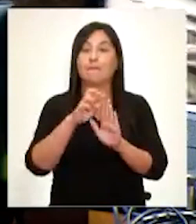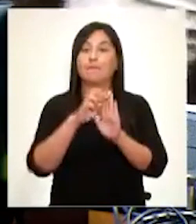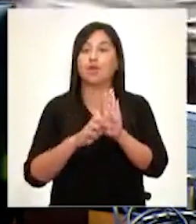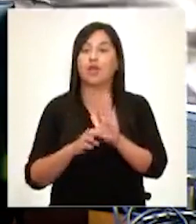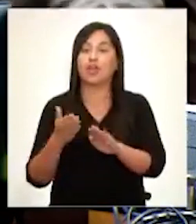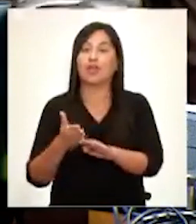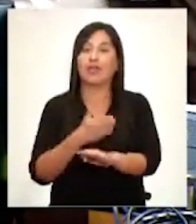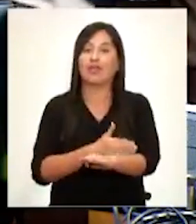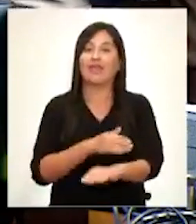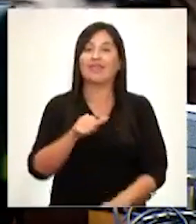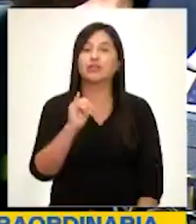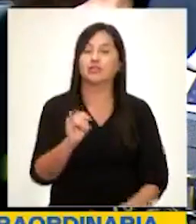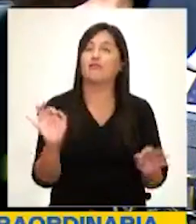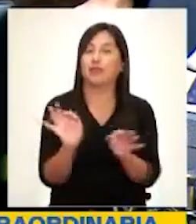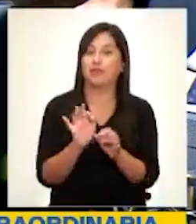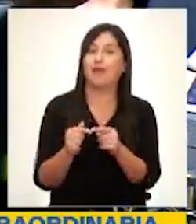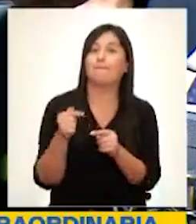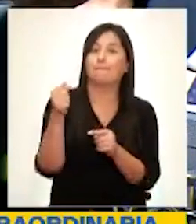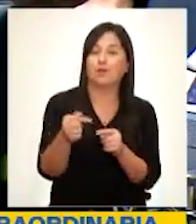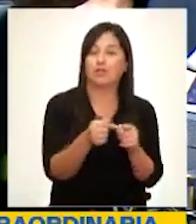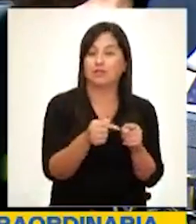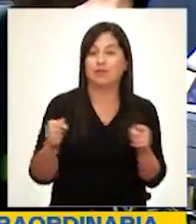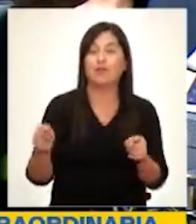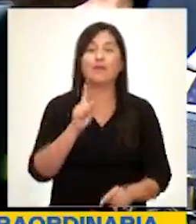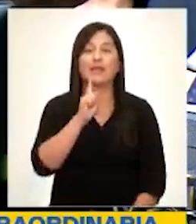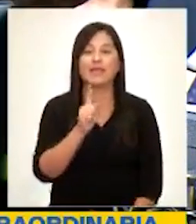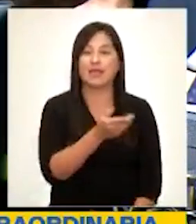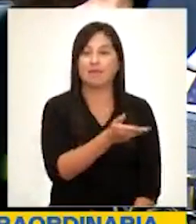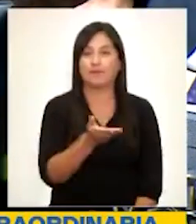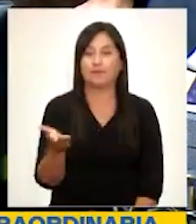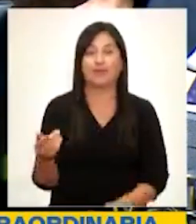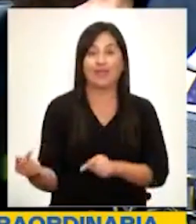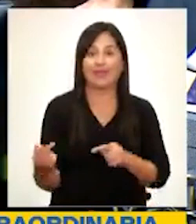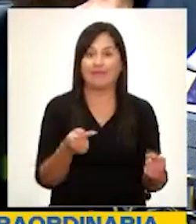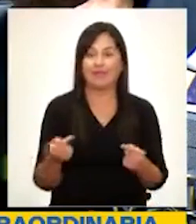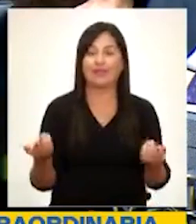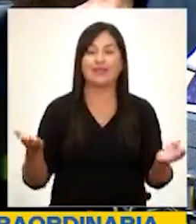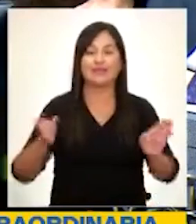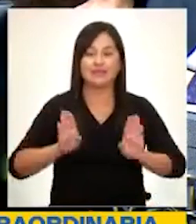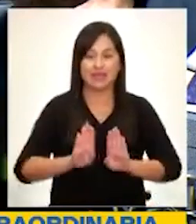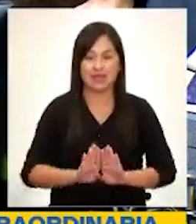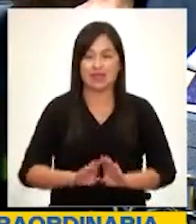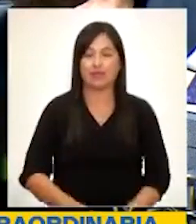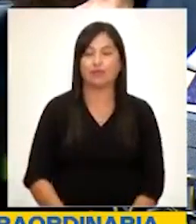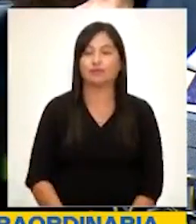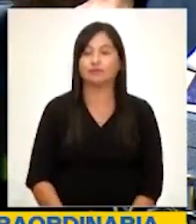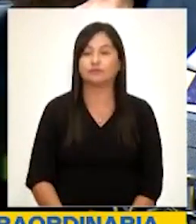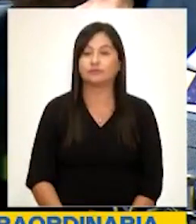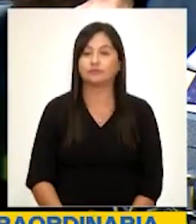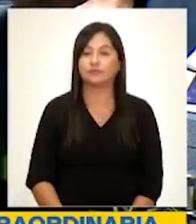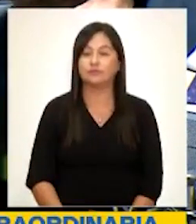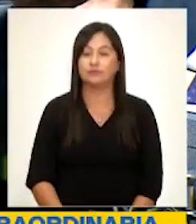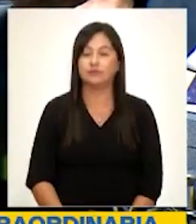93 pesos luego de la ley esa proporción aumentó por cada millón transado 587 pesos fueron